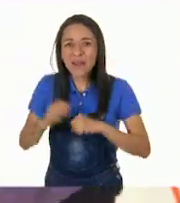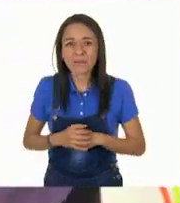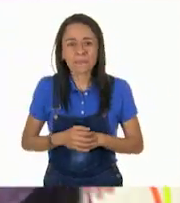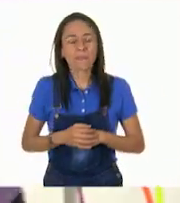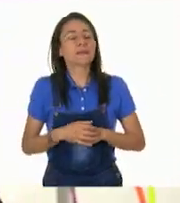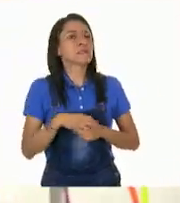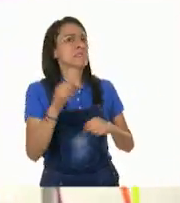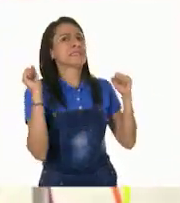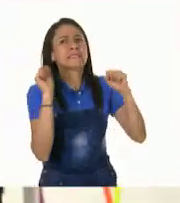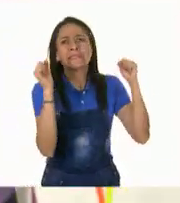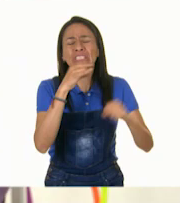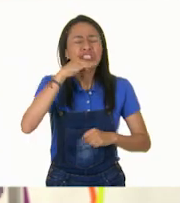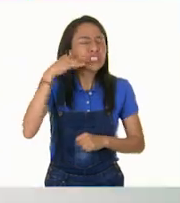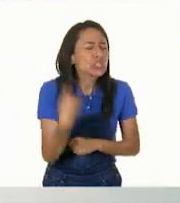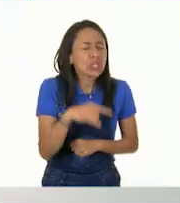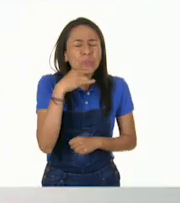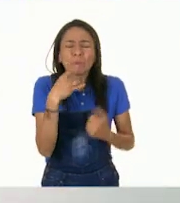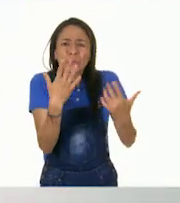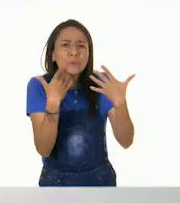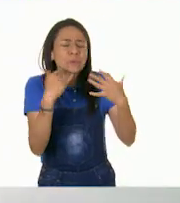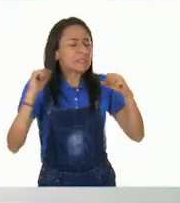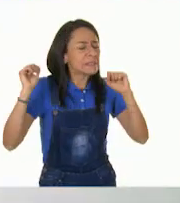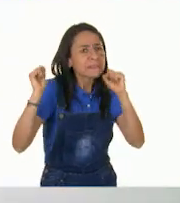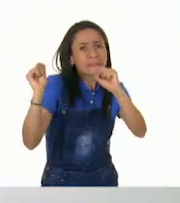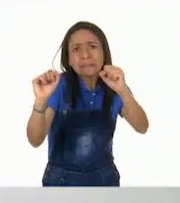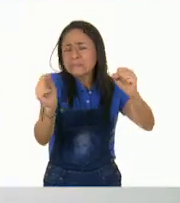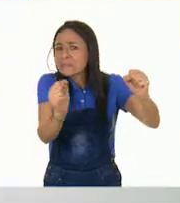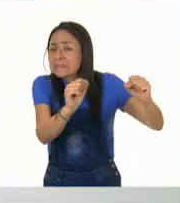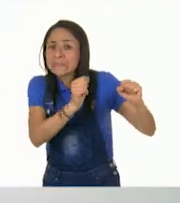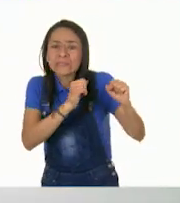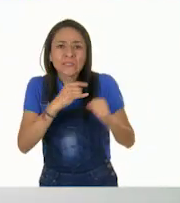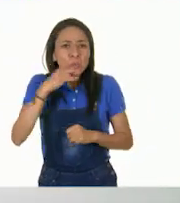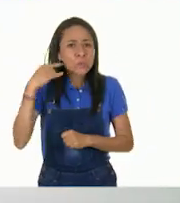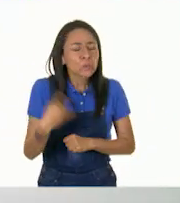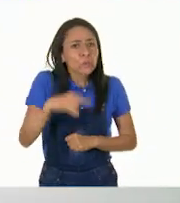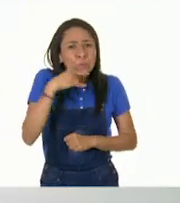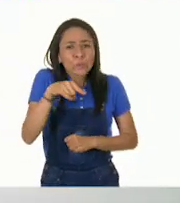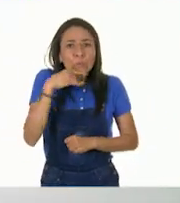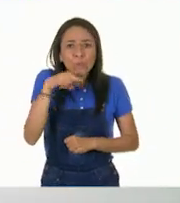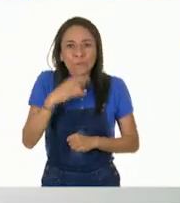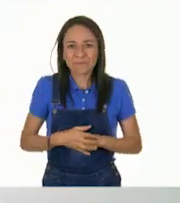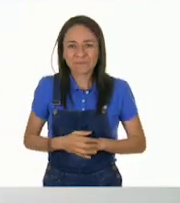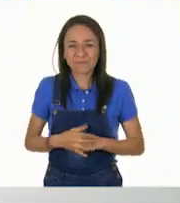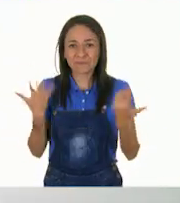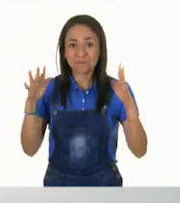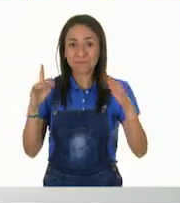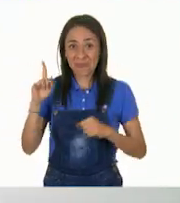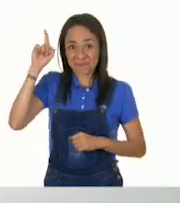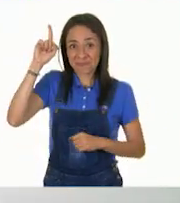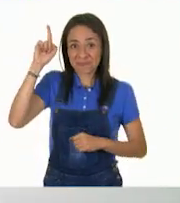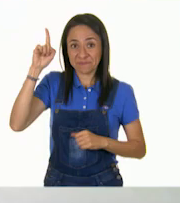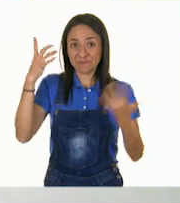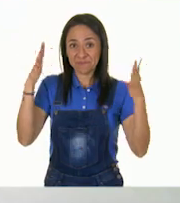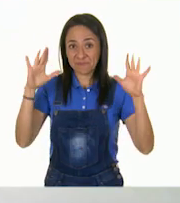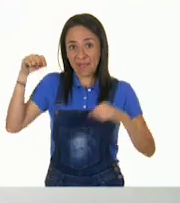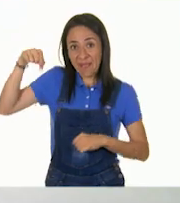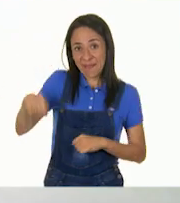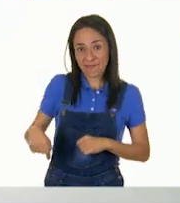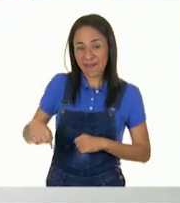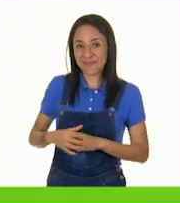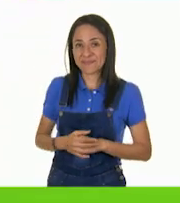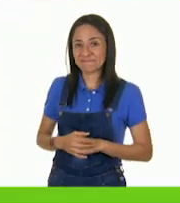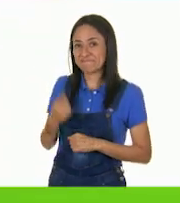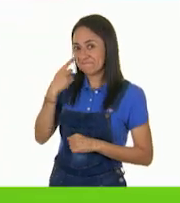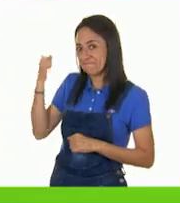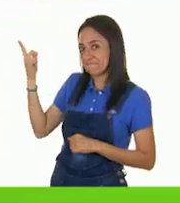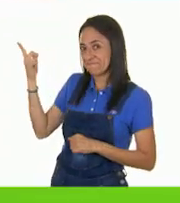picó a correr a correr porque en chile médico en manos arriba manos abajo